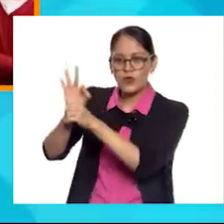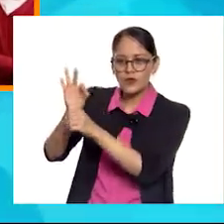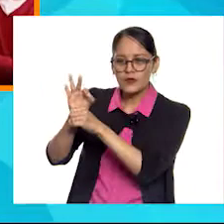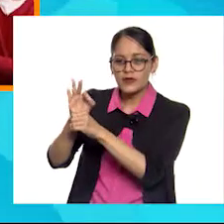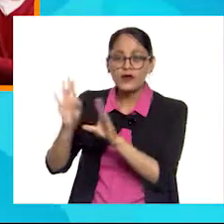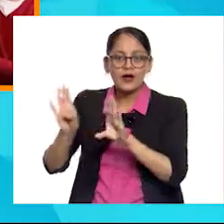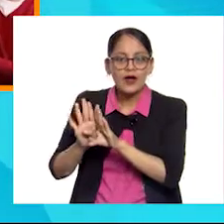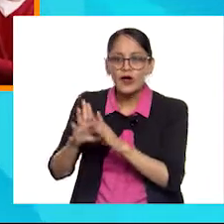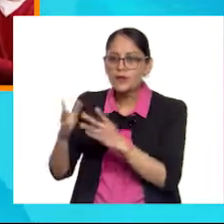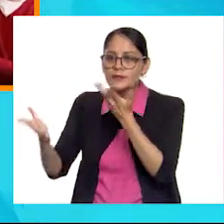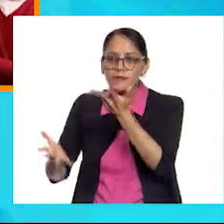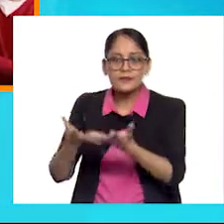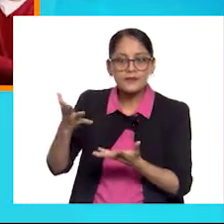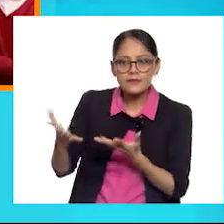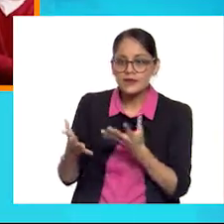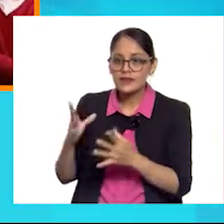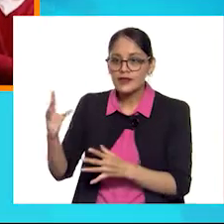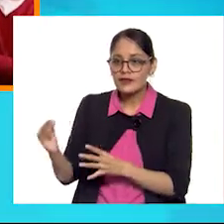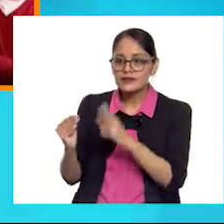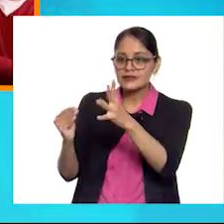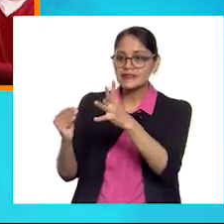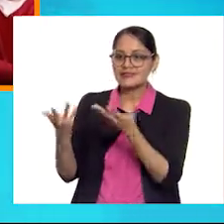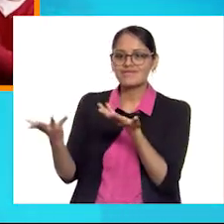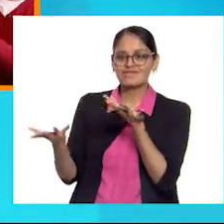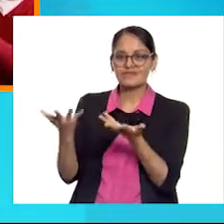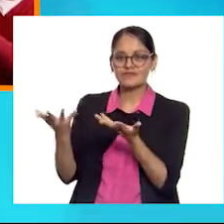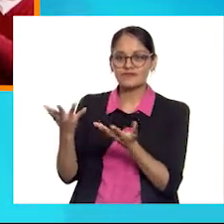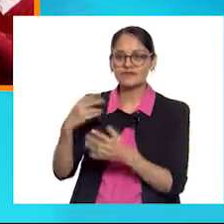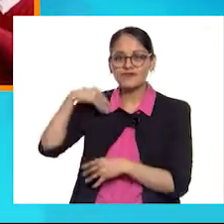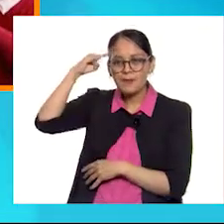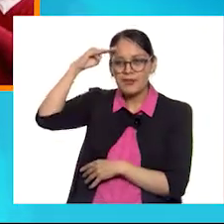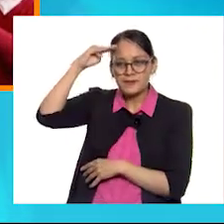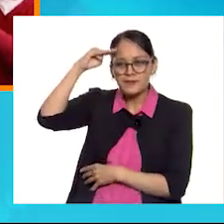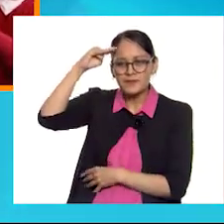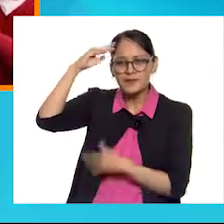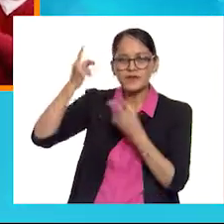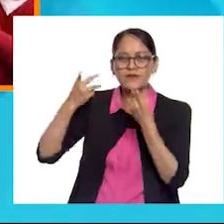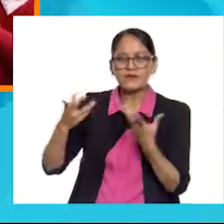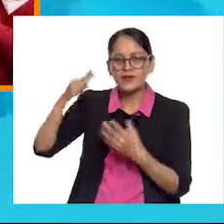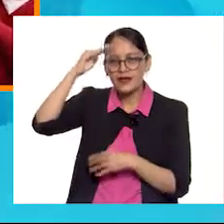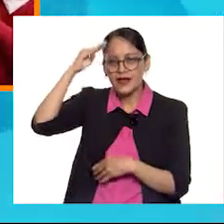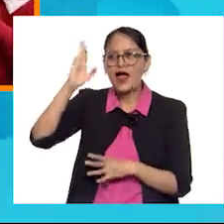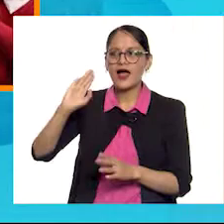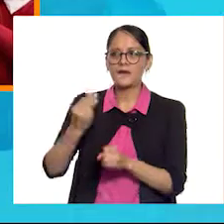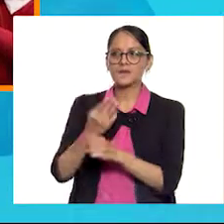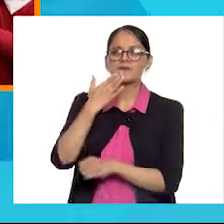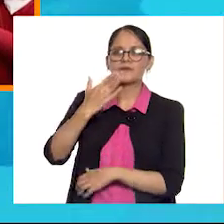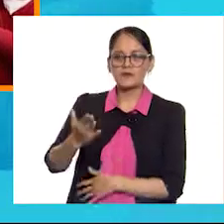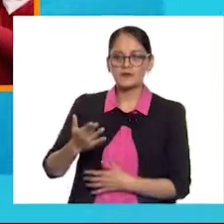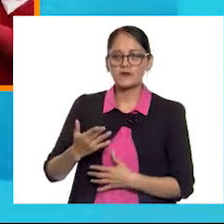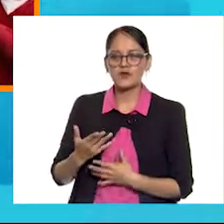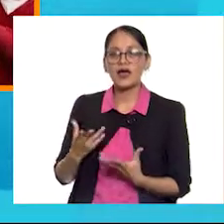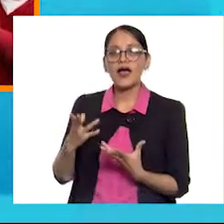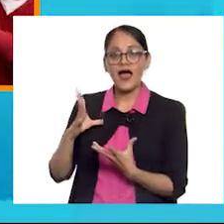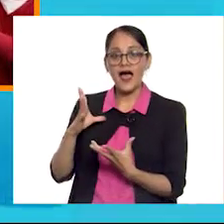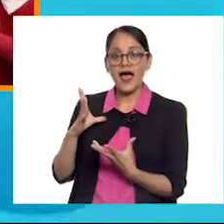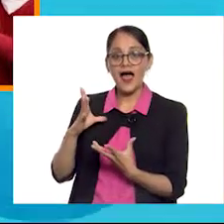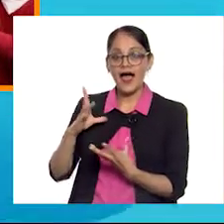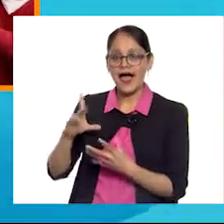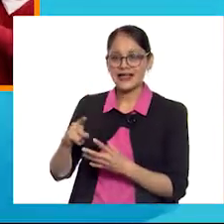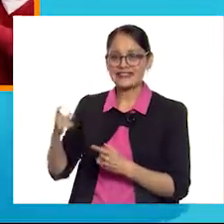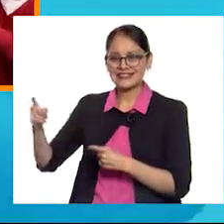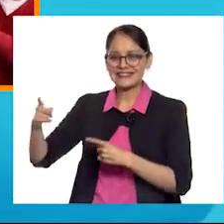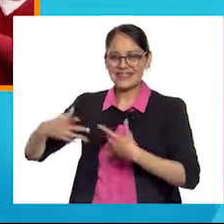¿Cómo se puede deshacer de ese dragón? Piensa, Puck, piensa. Ah, muy bien. Esa idea está